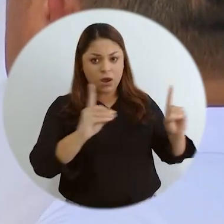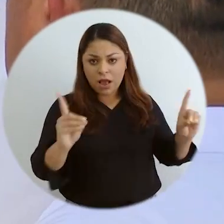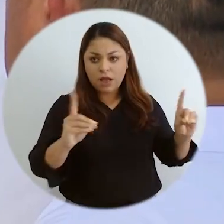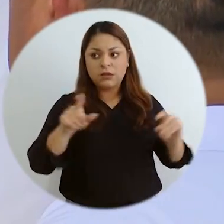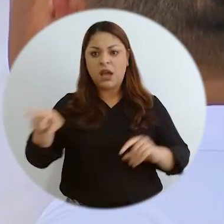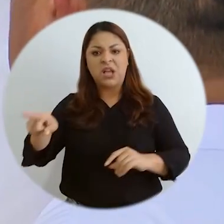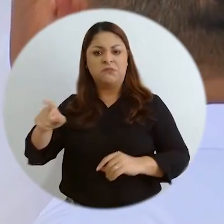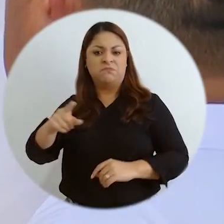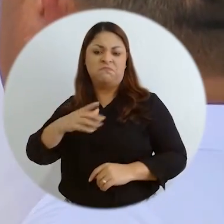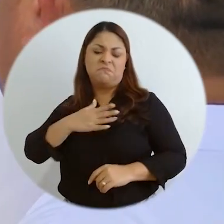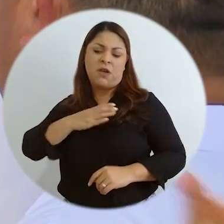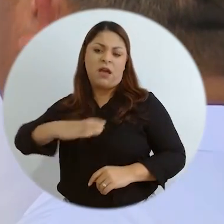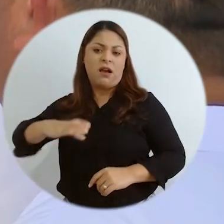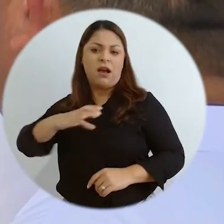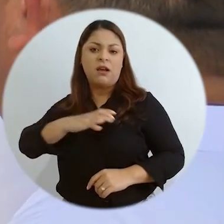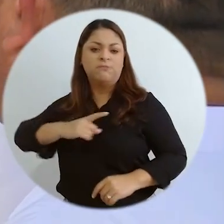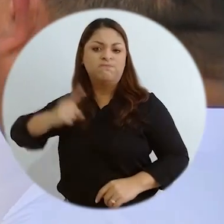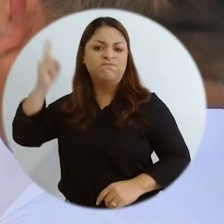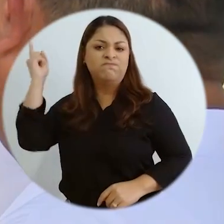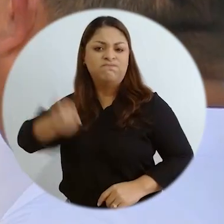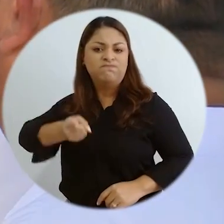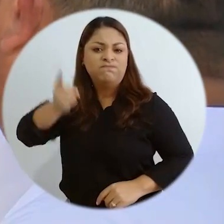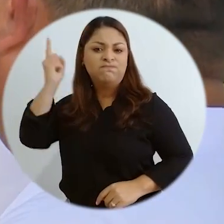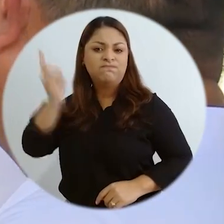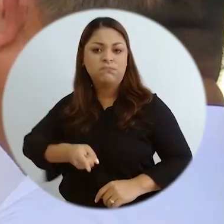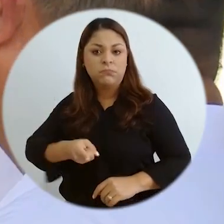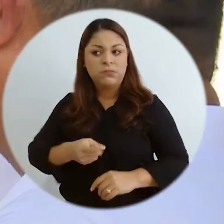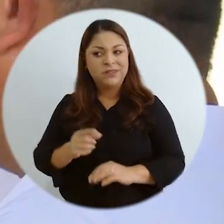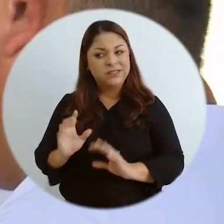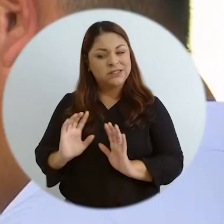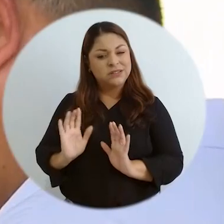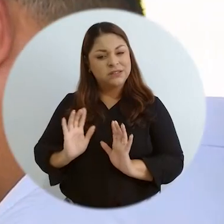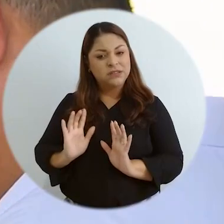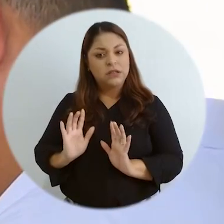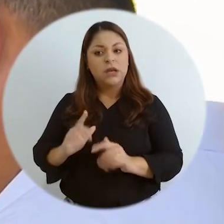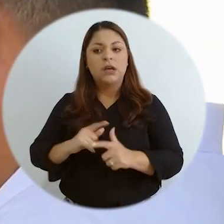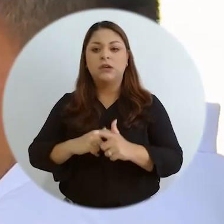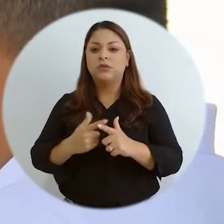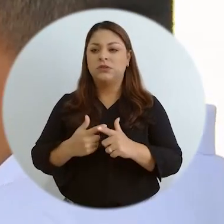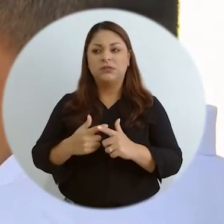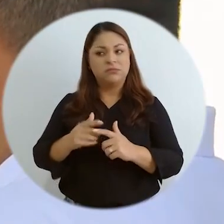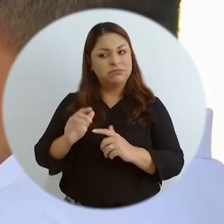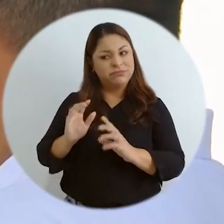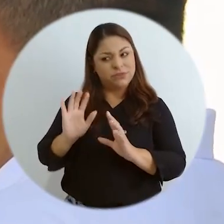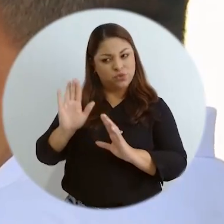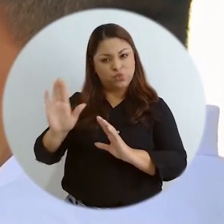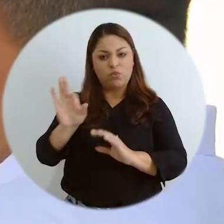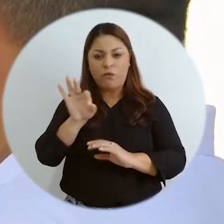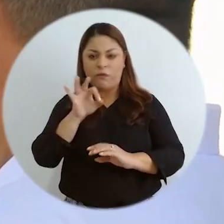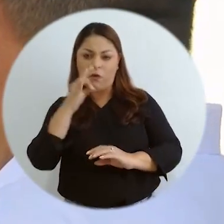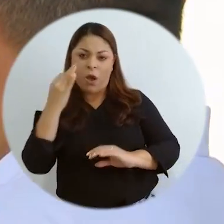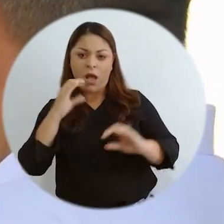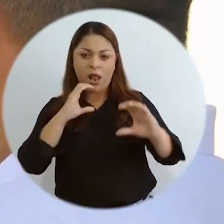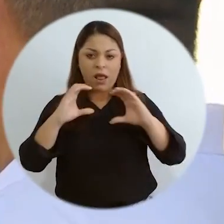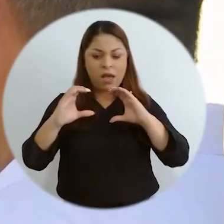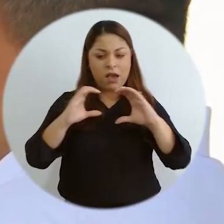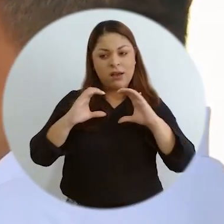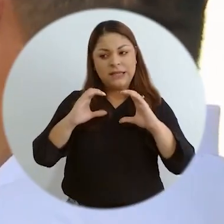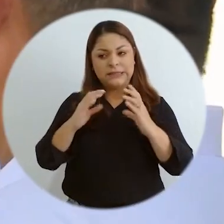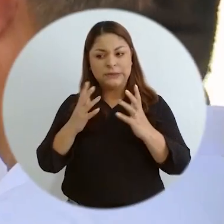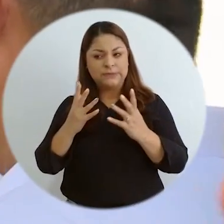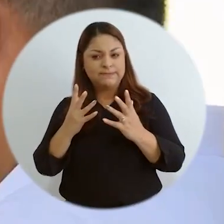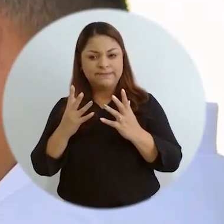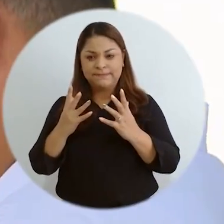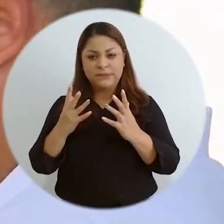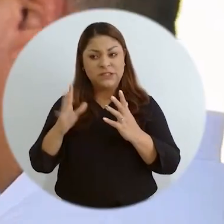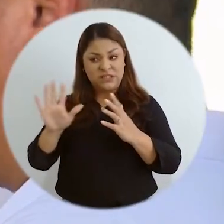de comunicación y principalmente de sus formas de vínculo con el resto de los poderes. Entonces,